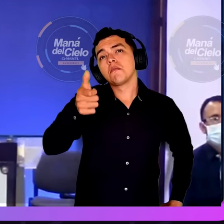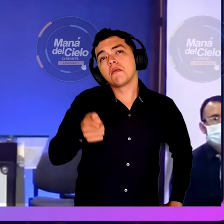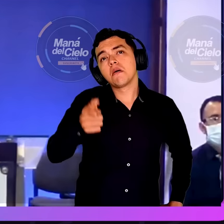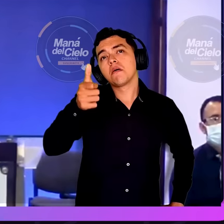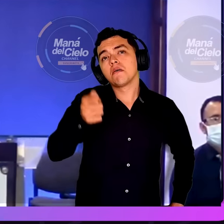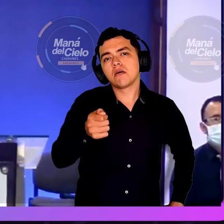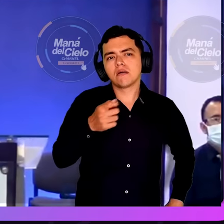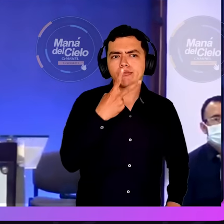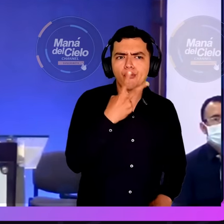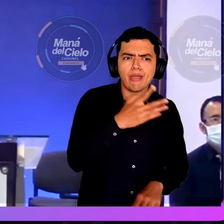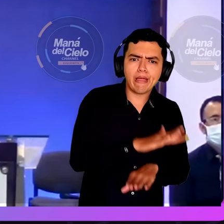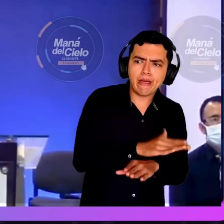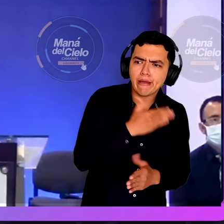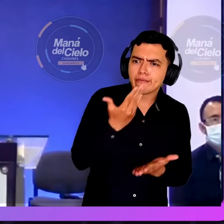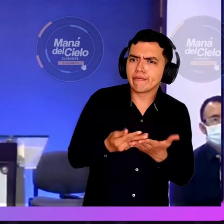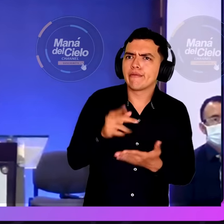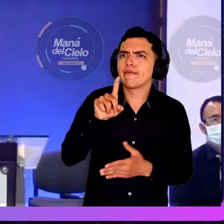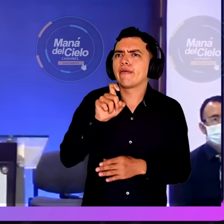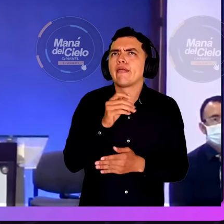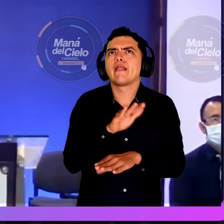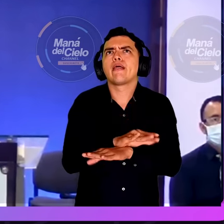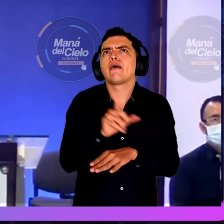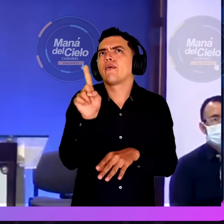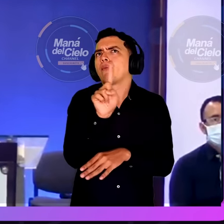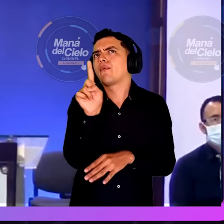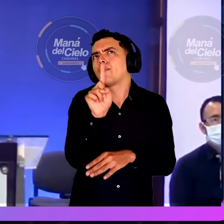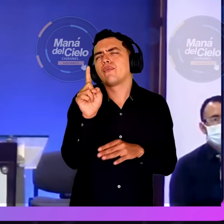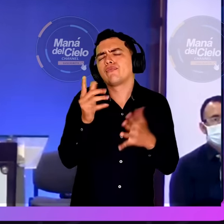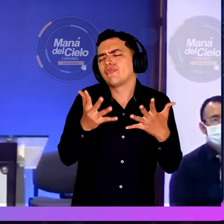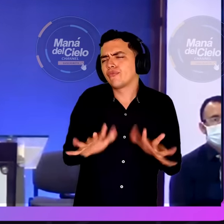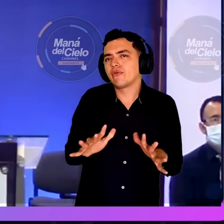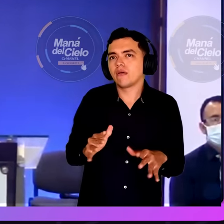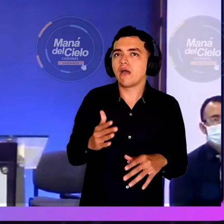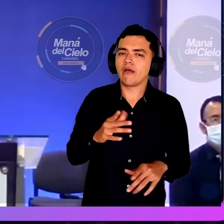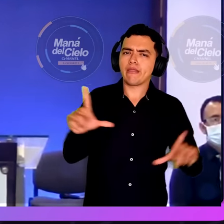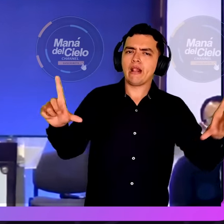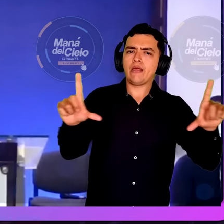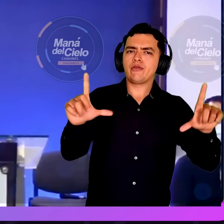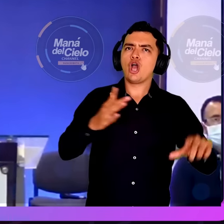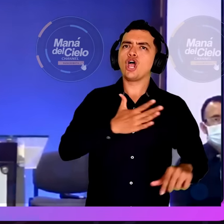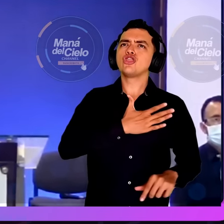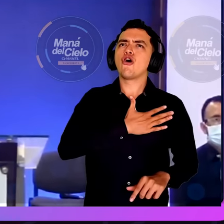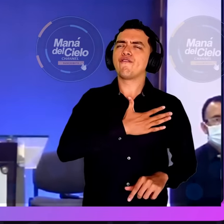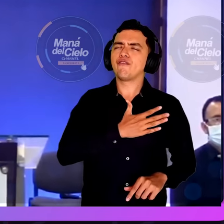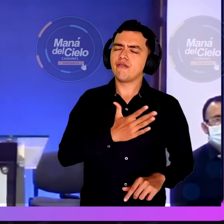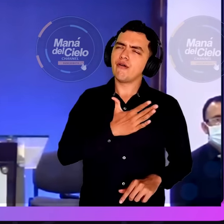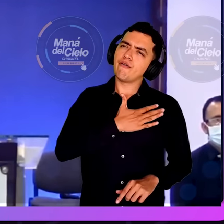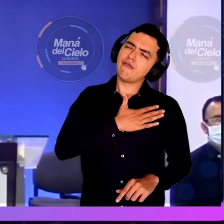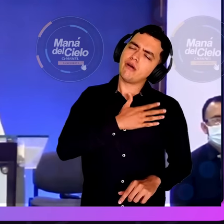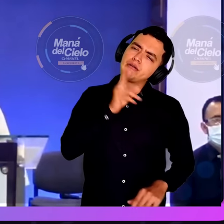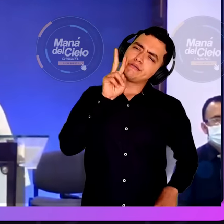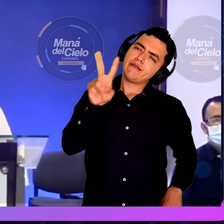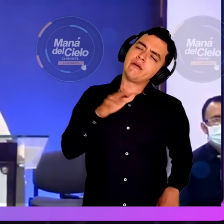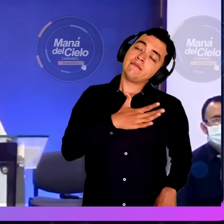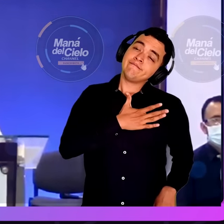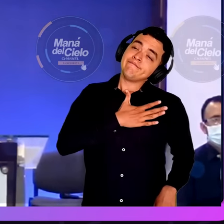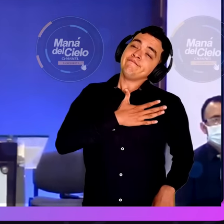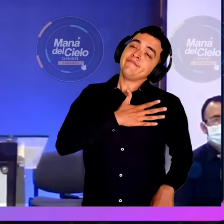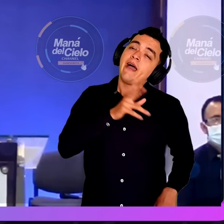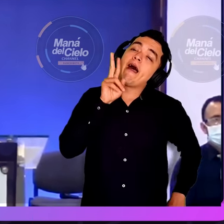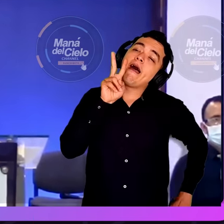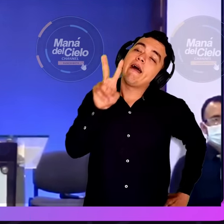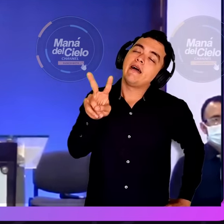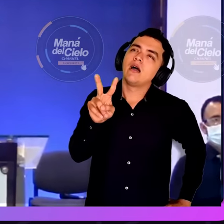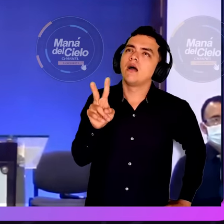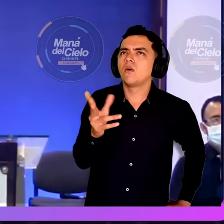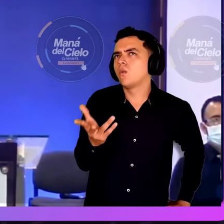yo dedique mis últimos años a estar frente a una pantalla de televisión desde las 2 de la tarde hasta las 6 y